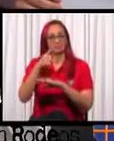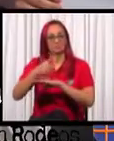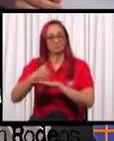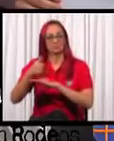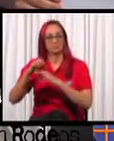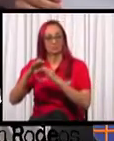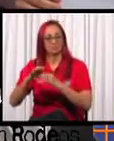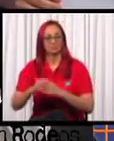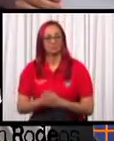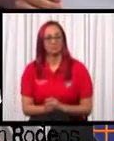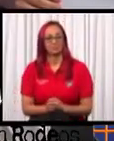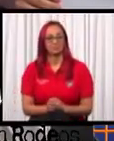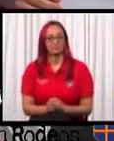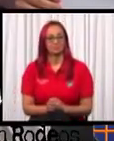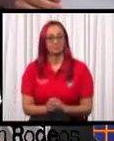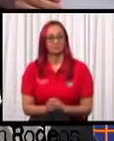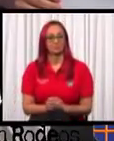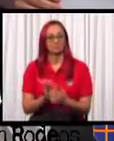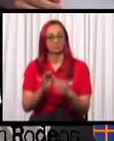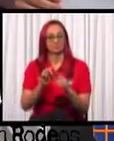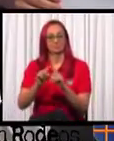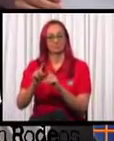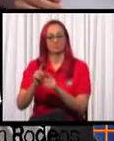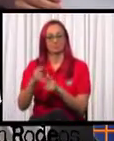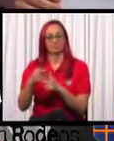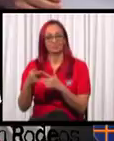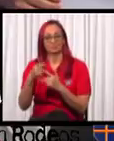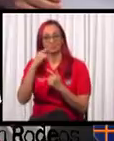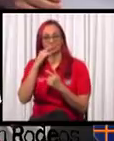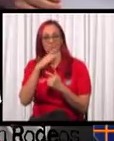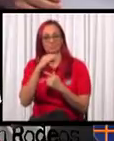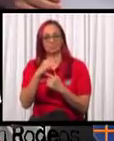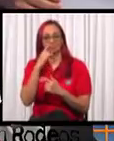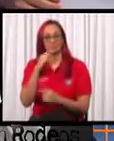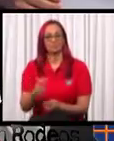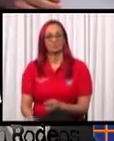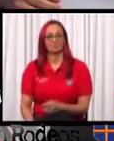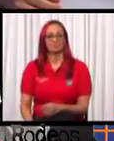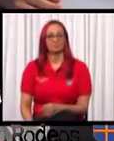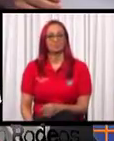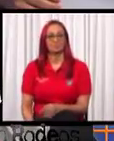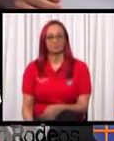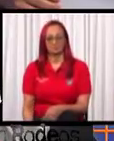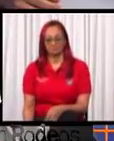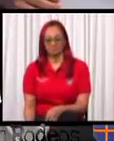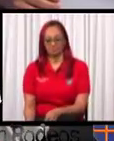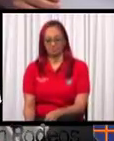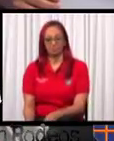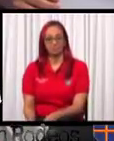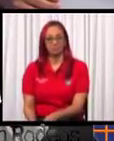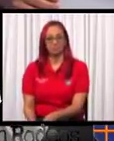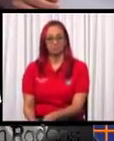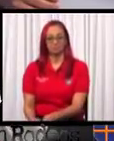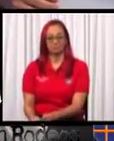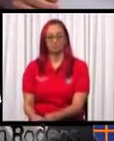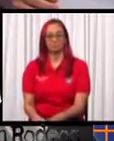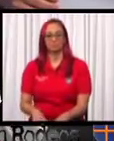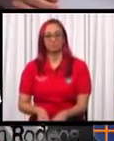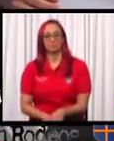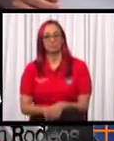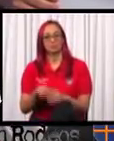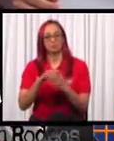monitorear los distintos fenómenos, el Niño y la Niña. Eso se la juega solamente el instituto con estudios